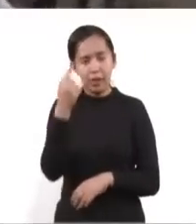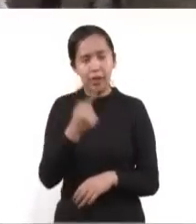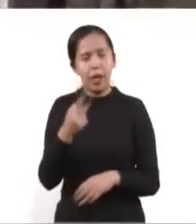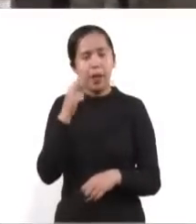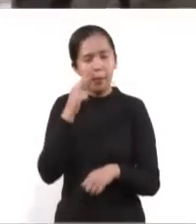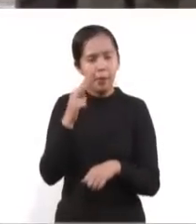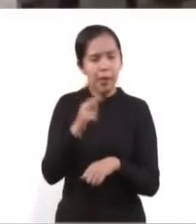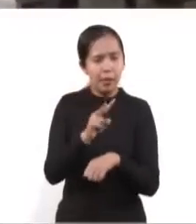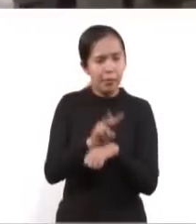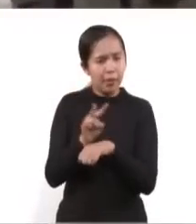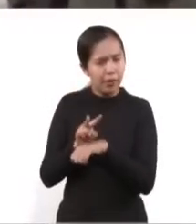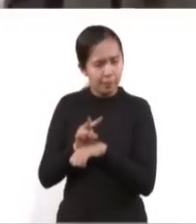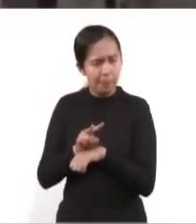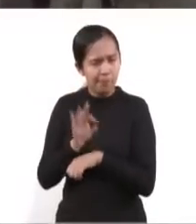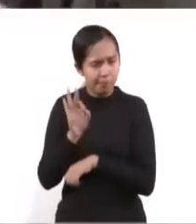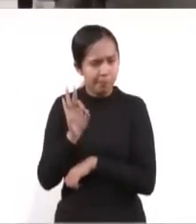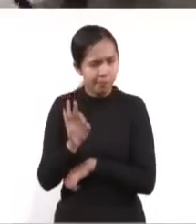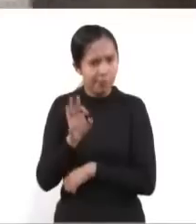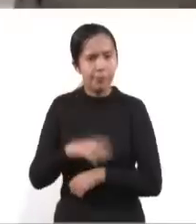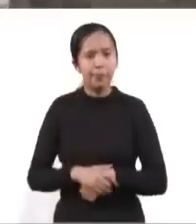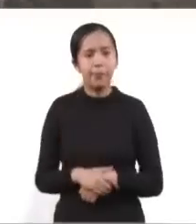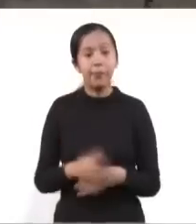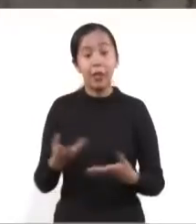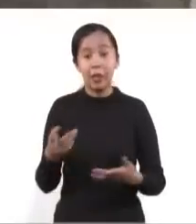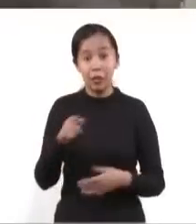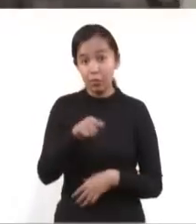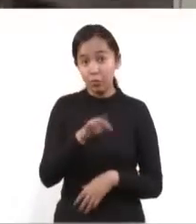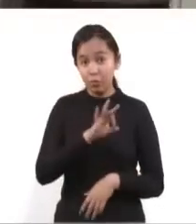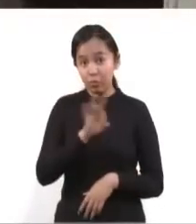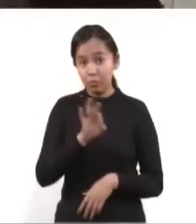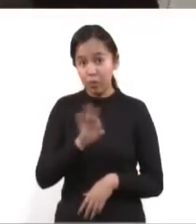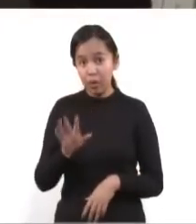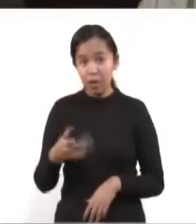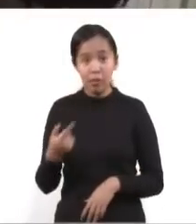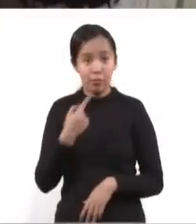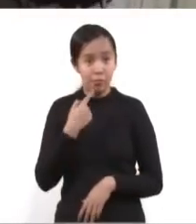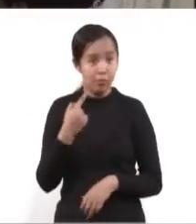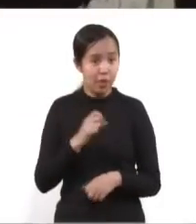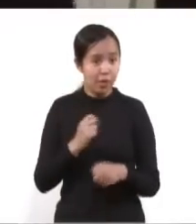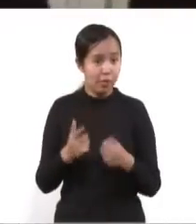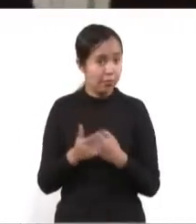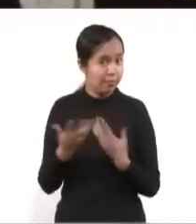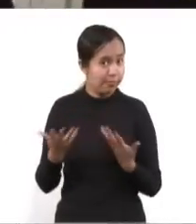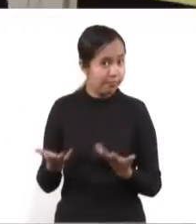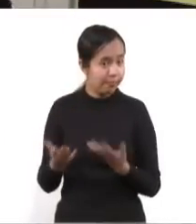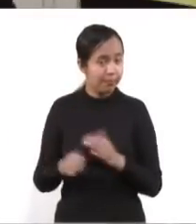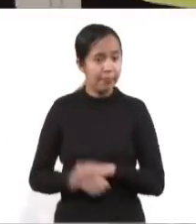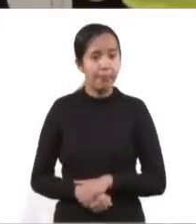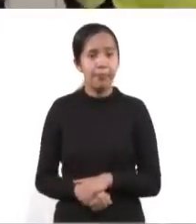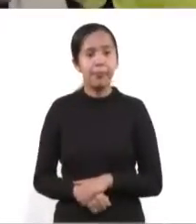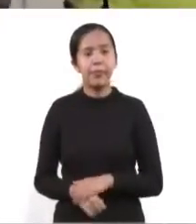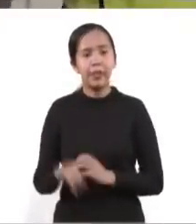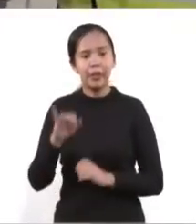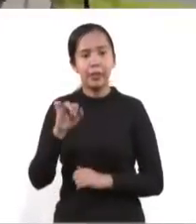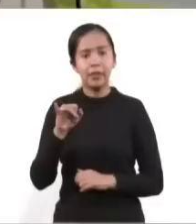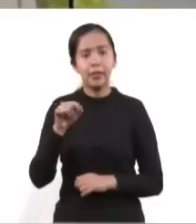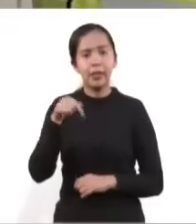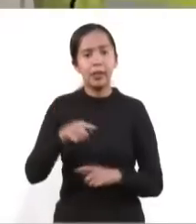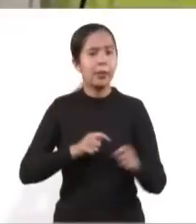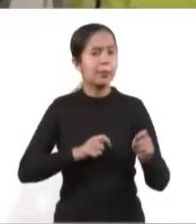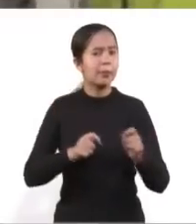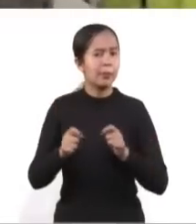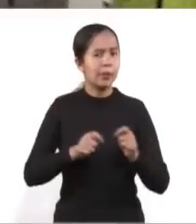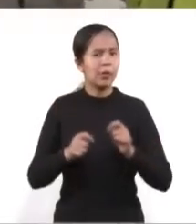lo que se está sirviendo. Entonces aquí no sé si tengas algún comentario de la interfase. Y desde aquí se puede operar toda la subestación, al igual